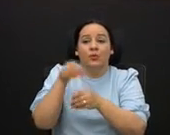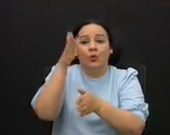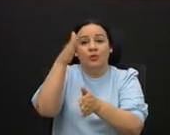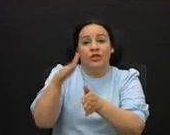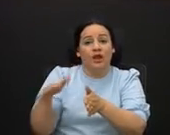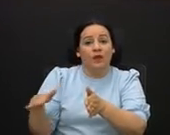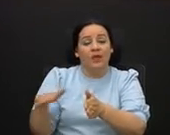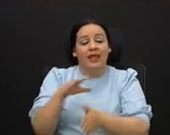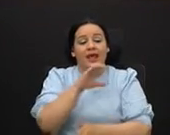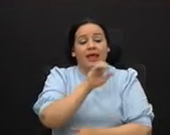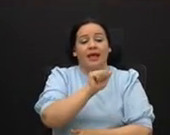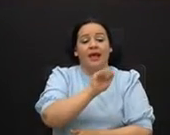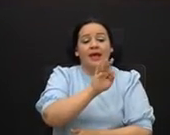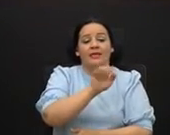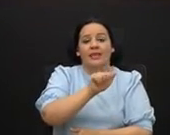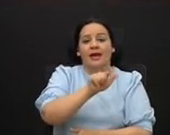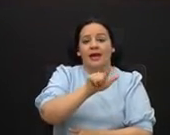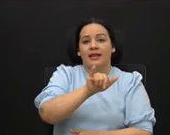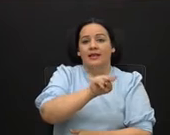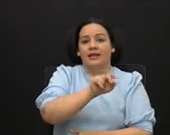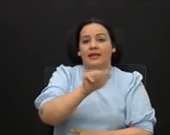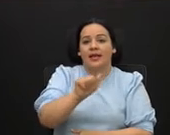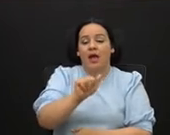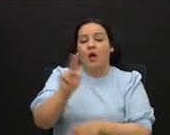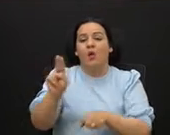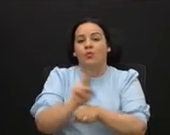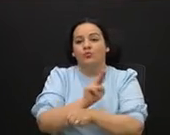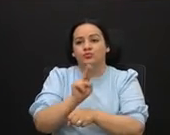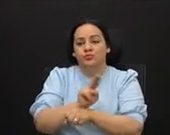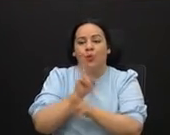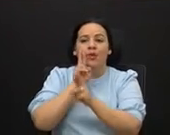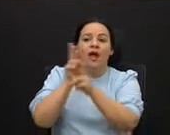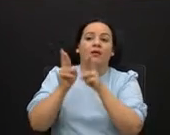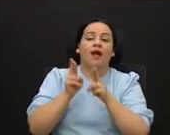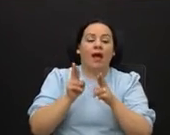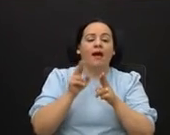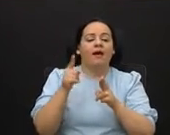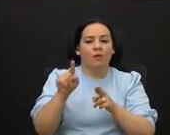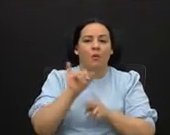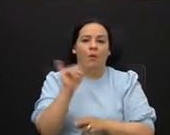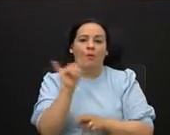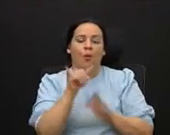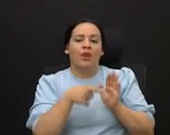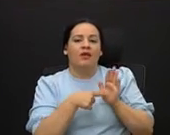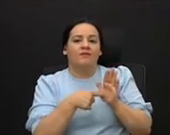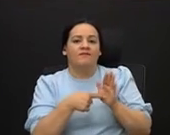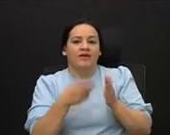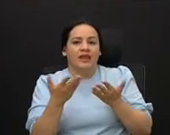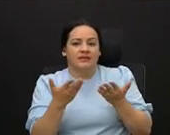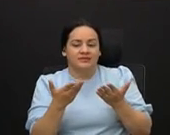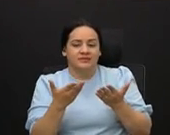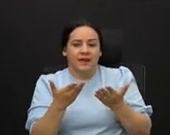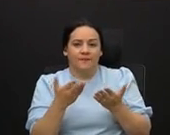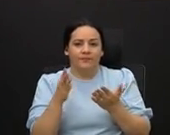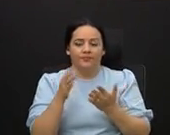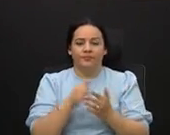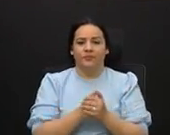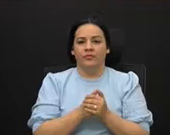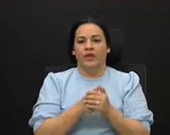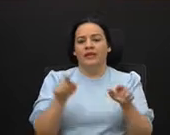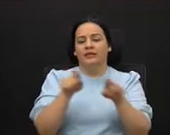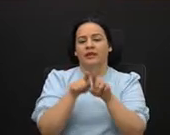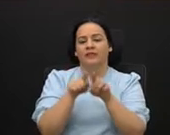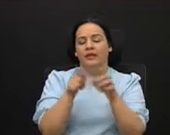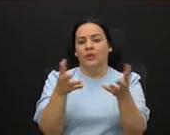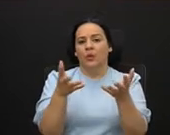doña Catalina lo usó de referencia. También quiero referirme al caso, además